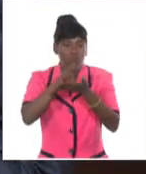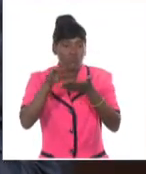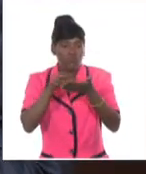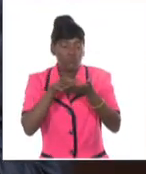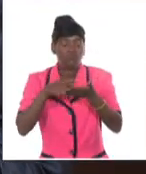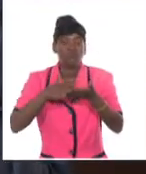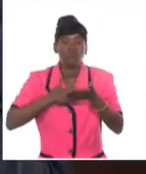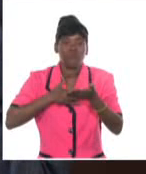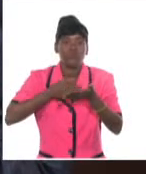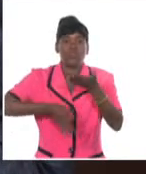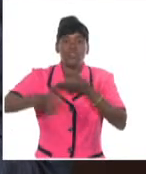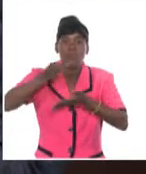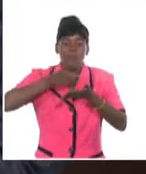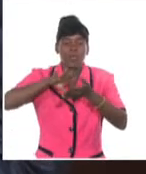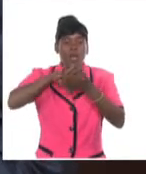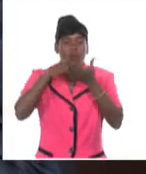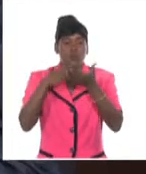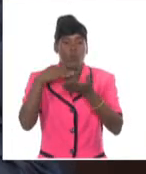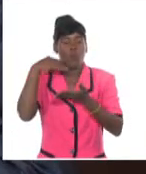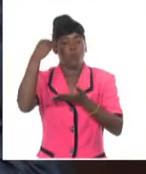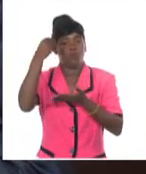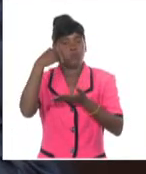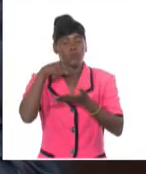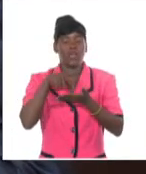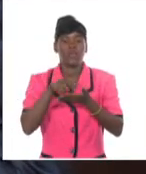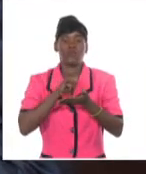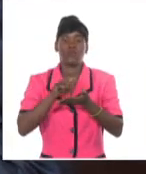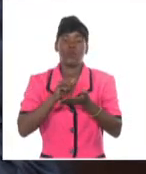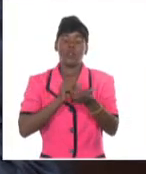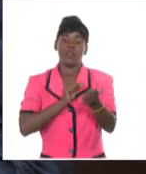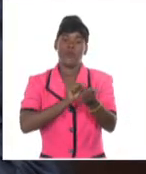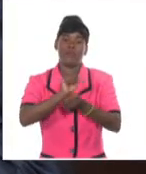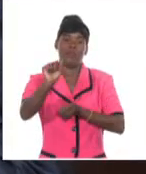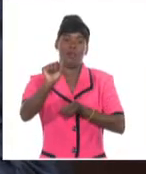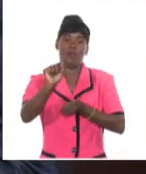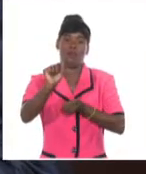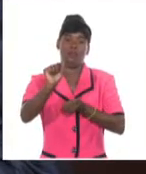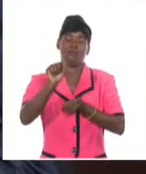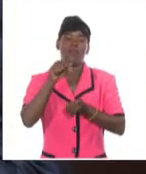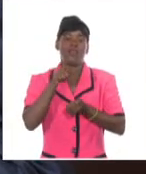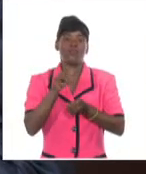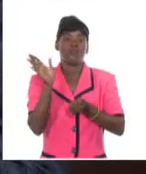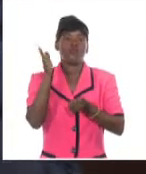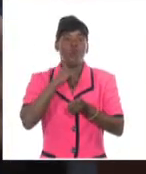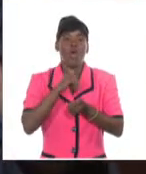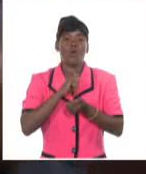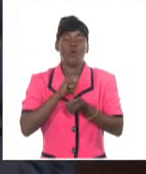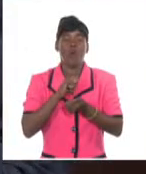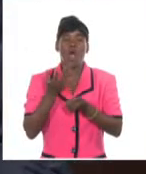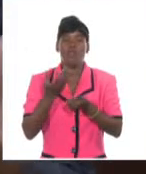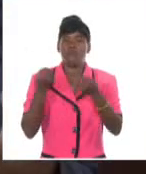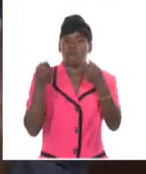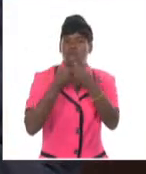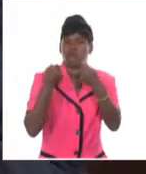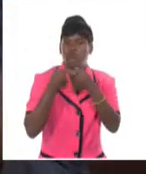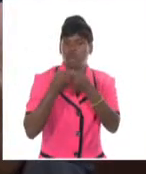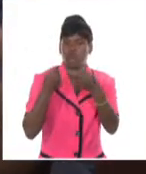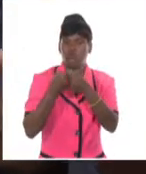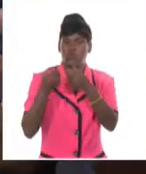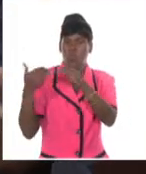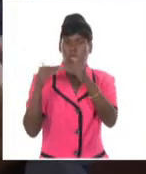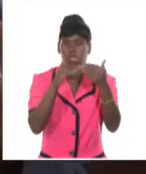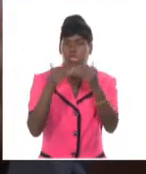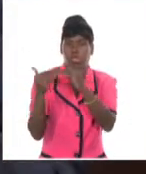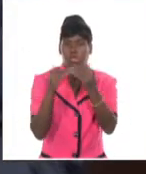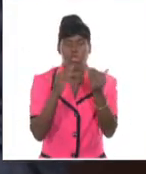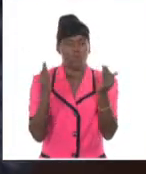religiosa y en términos de una paz y coexistencia entre las religiones, donde no hay confrontación, donde no hay conflictos raciales.